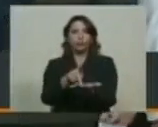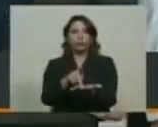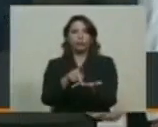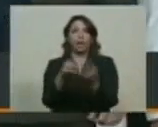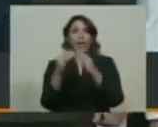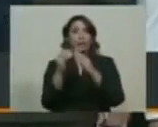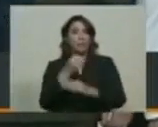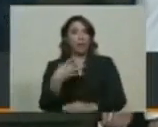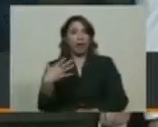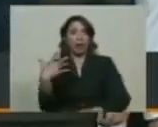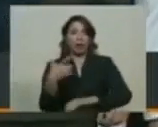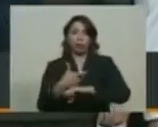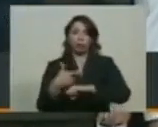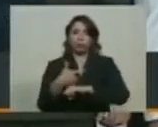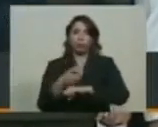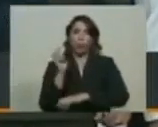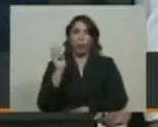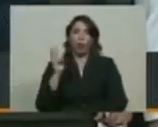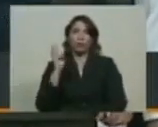¿Casualidad?